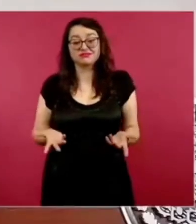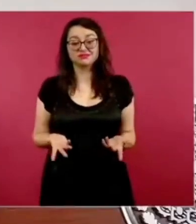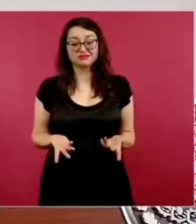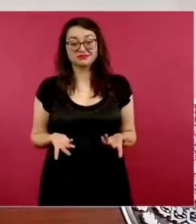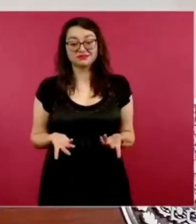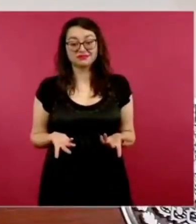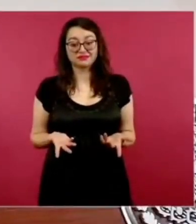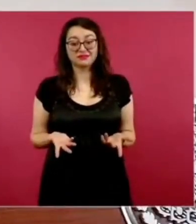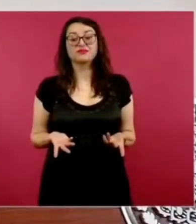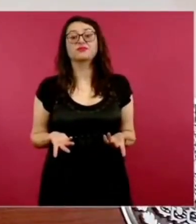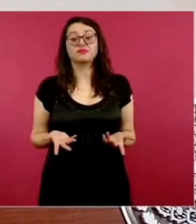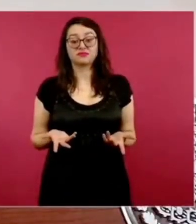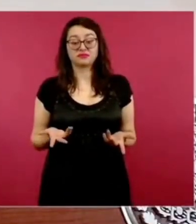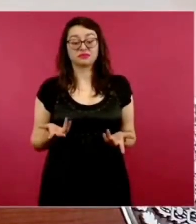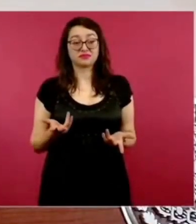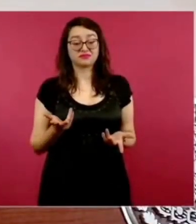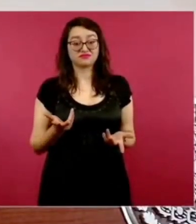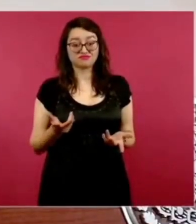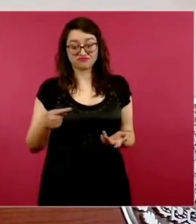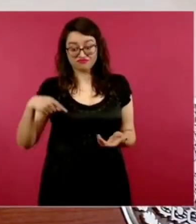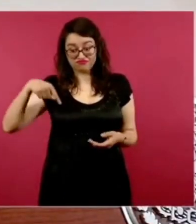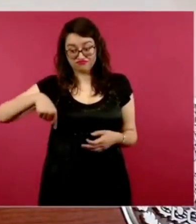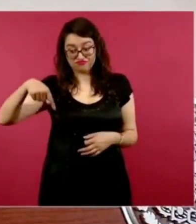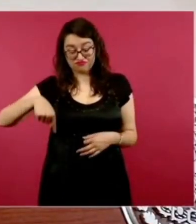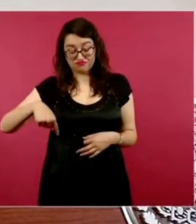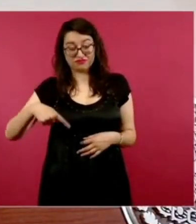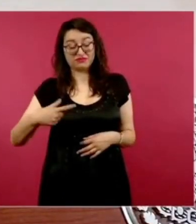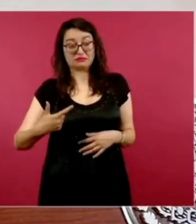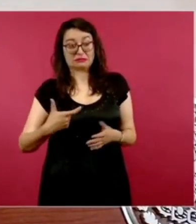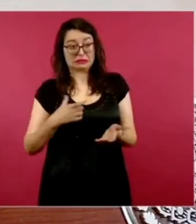porque se endeudó el gobierno